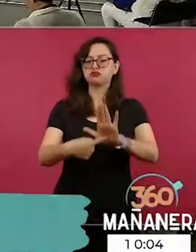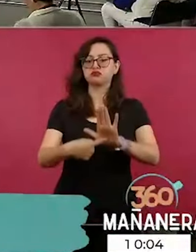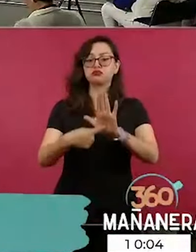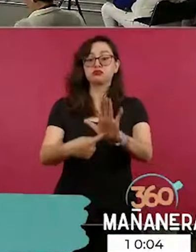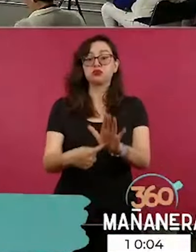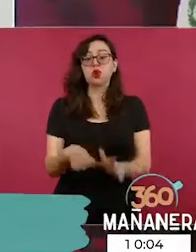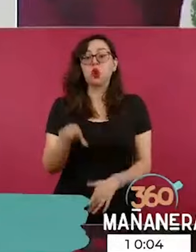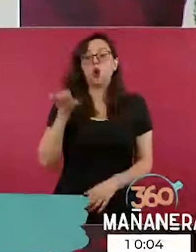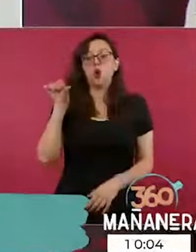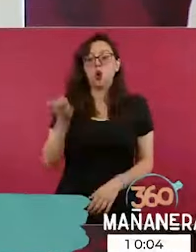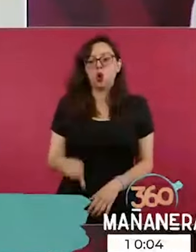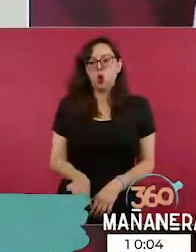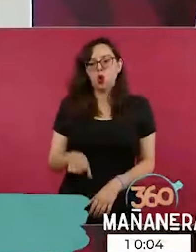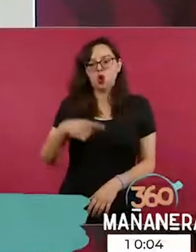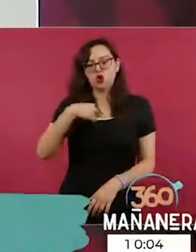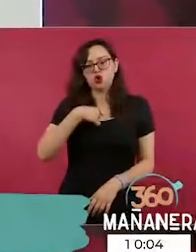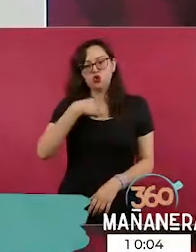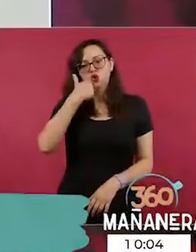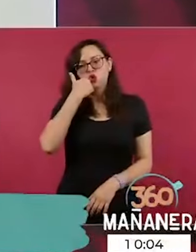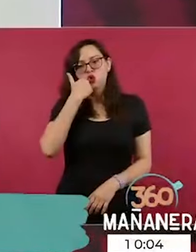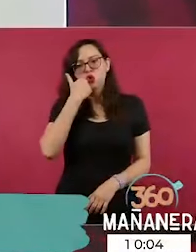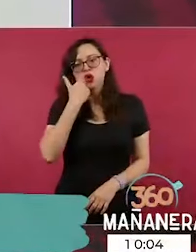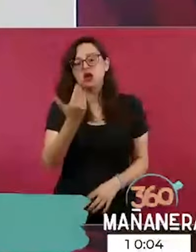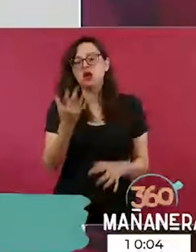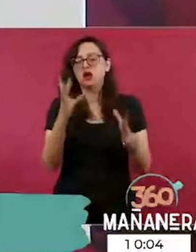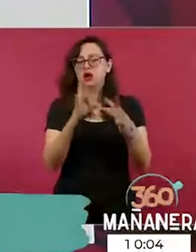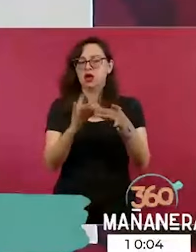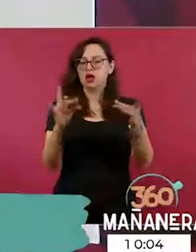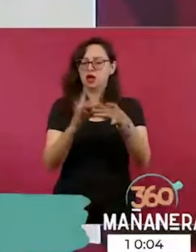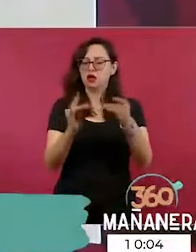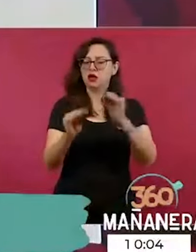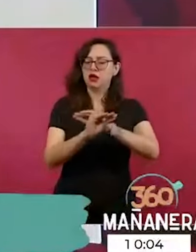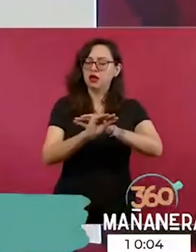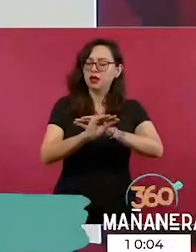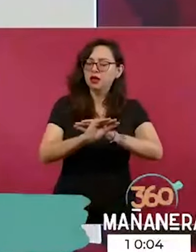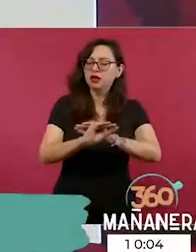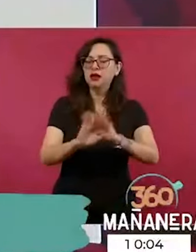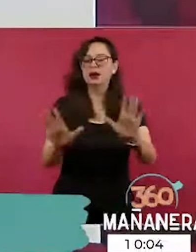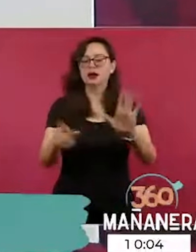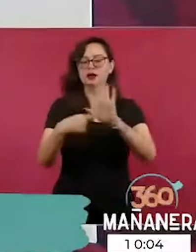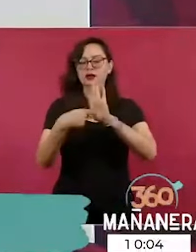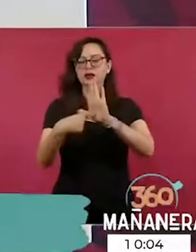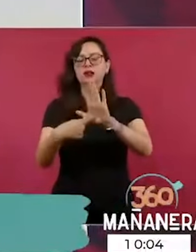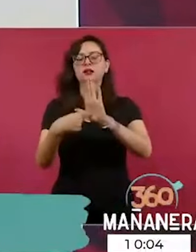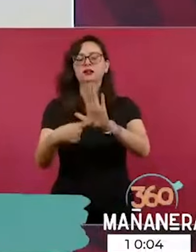este que esta iniciativa que ya sabía yo que iba